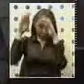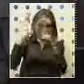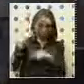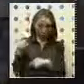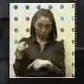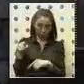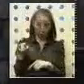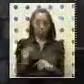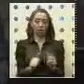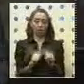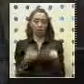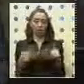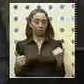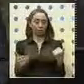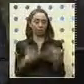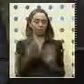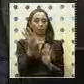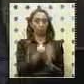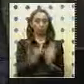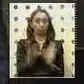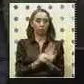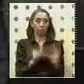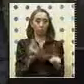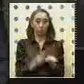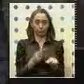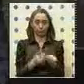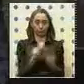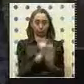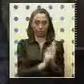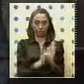y la mesa ha tomado debida nota.